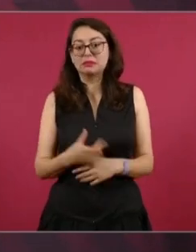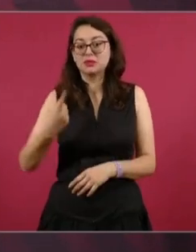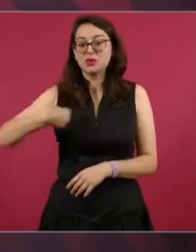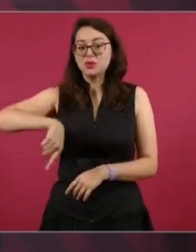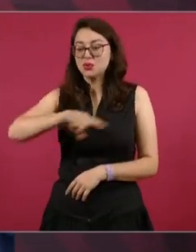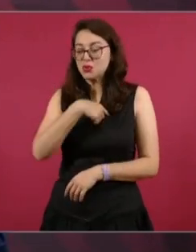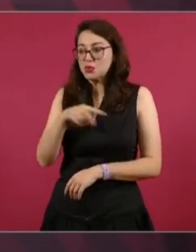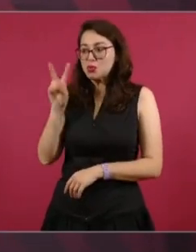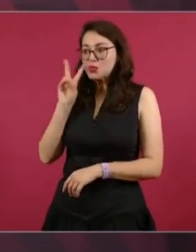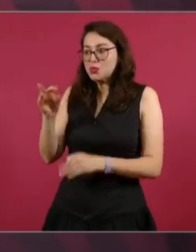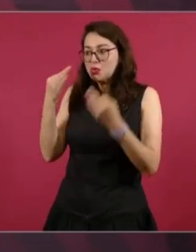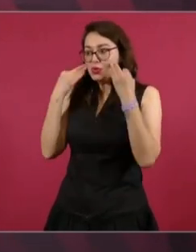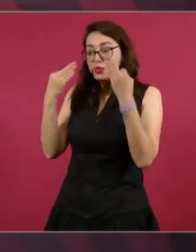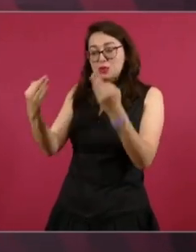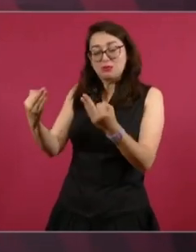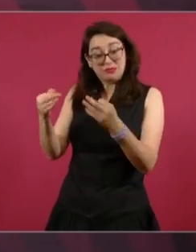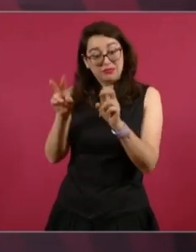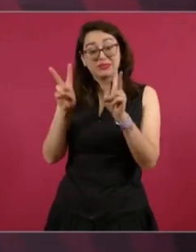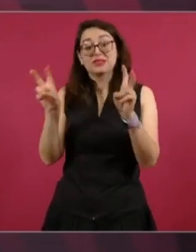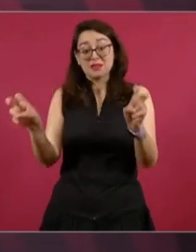porque es como